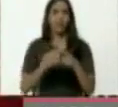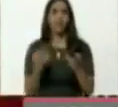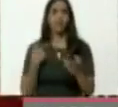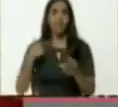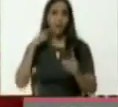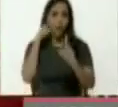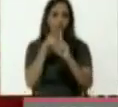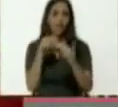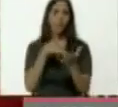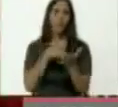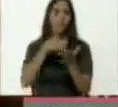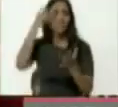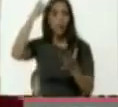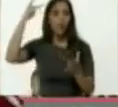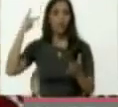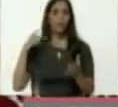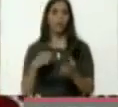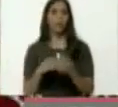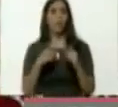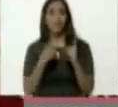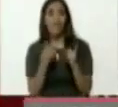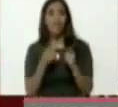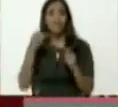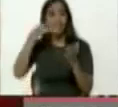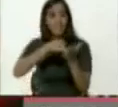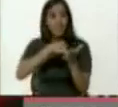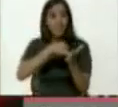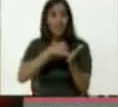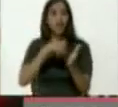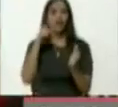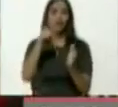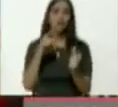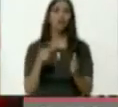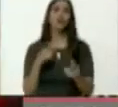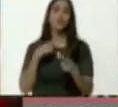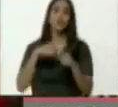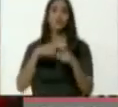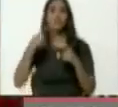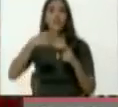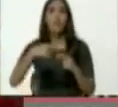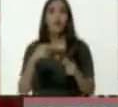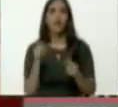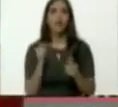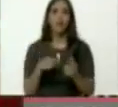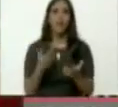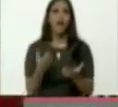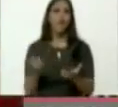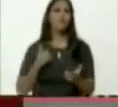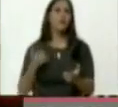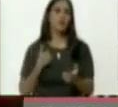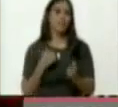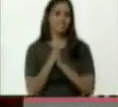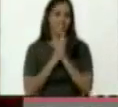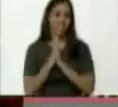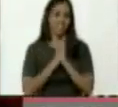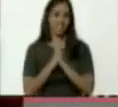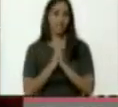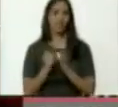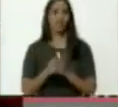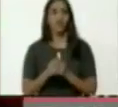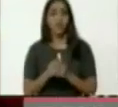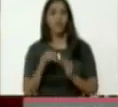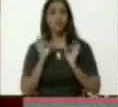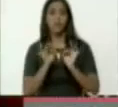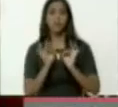objetivo debilitarte psicológicamente y que en medio de esa debilidad, tú entonces después él llega y saca provecho. En el ámbito en